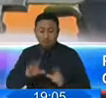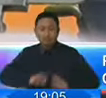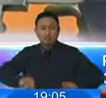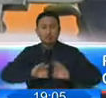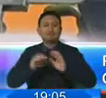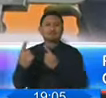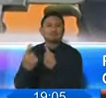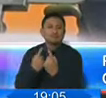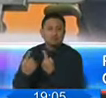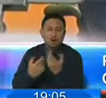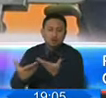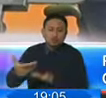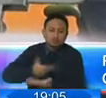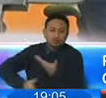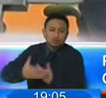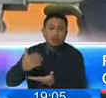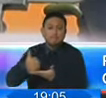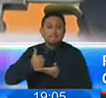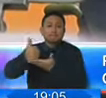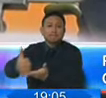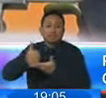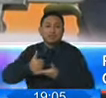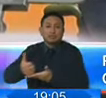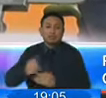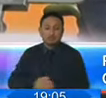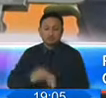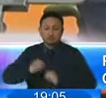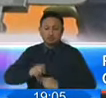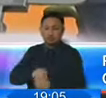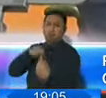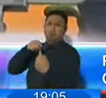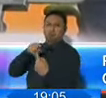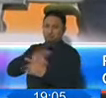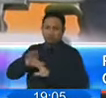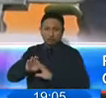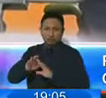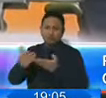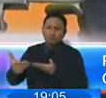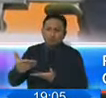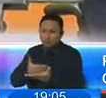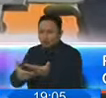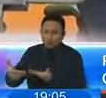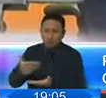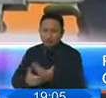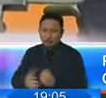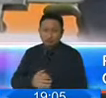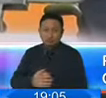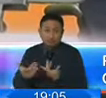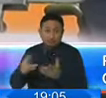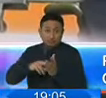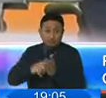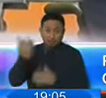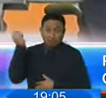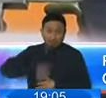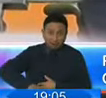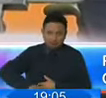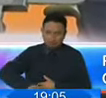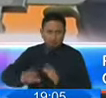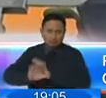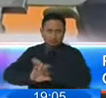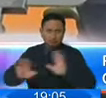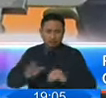es compartir, es obtener beneficio mutuo, es tener posiciones, decía ya hace un momento, sin que ello signifique perder. Por eso no actuaremos